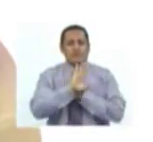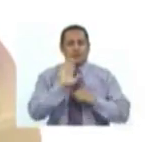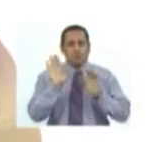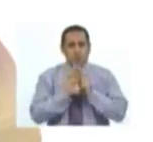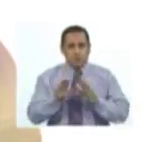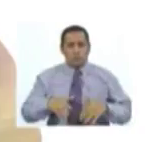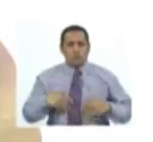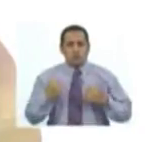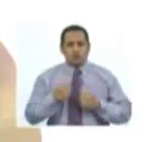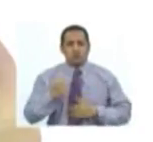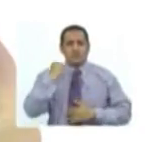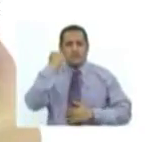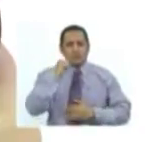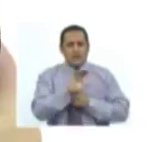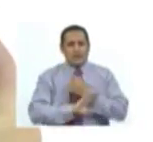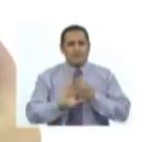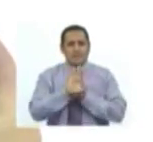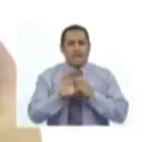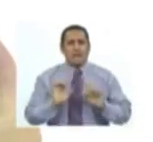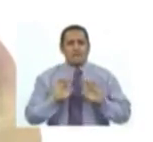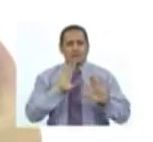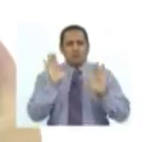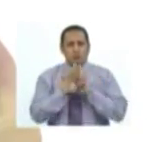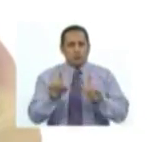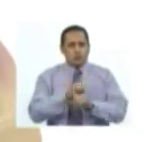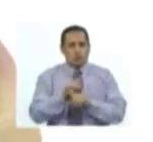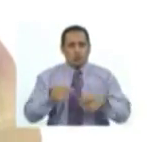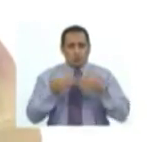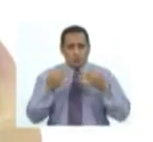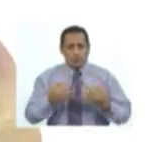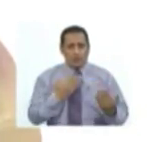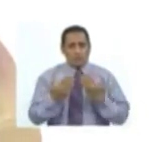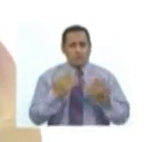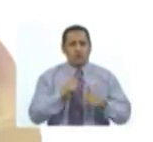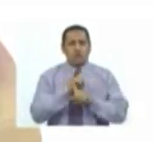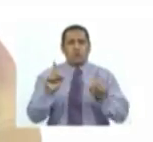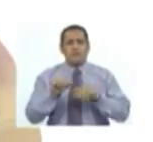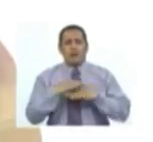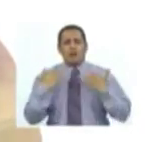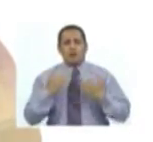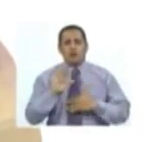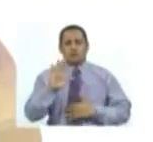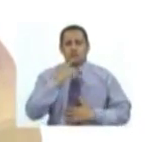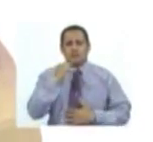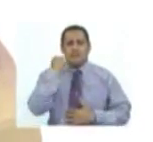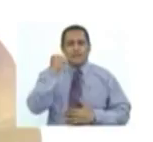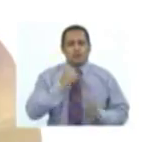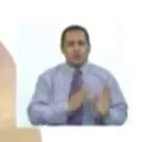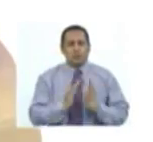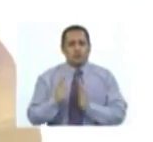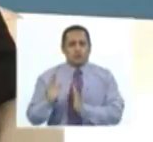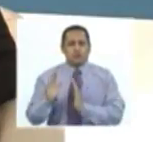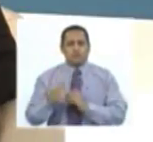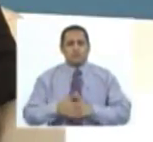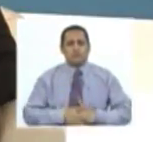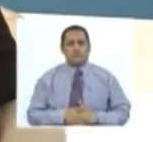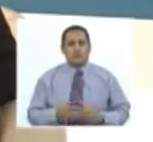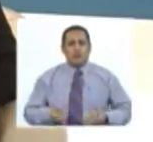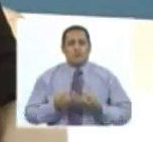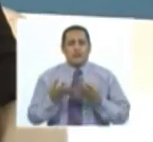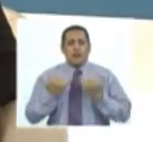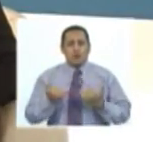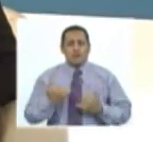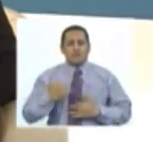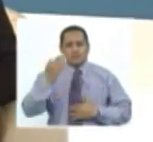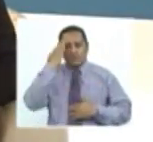podido ejercer su derecho a la defensa, a pesar que no se ha cumplido la forma, no hay afectación al derecho al debido proceso. Bueno, pues entonces va quedando un